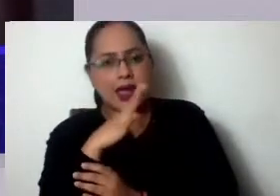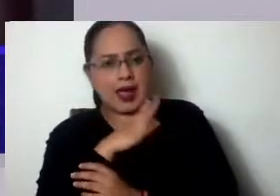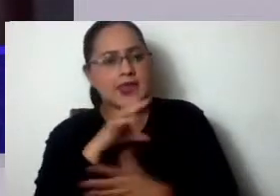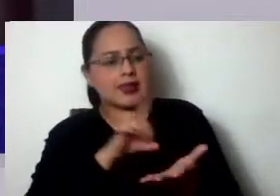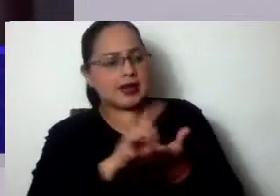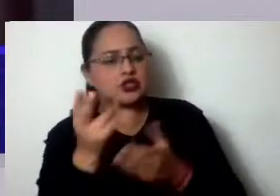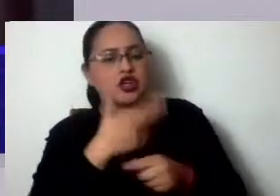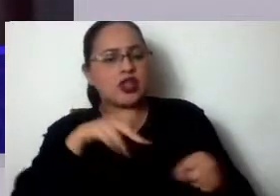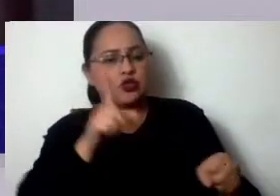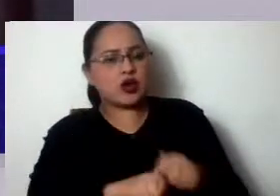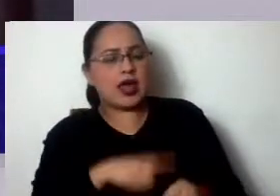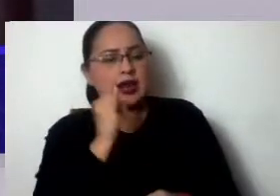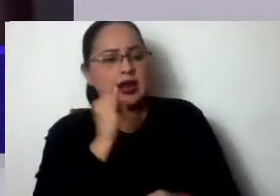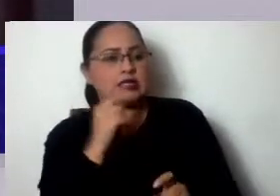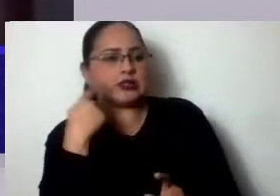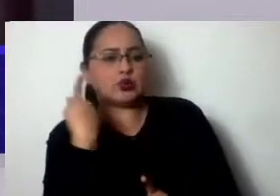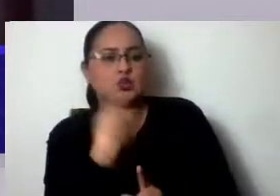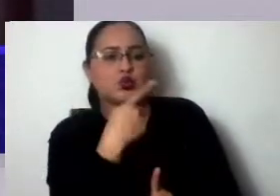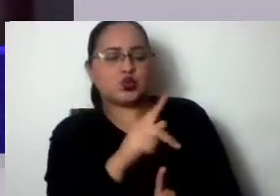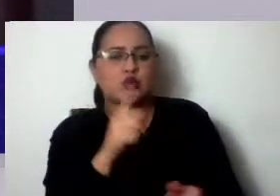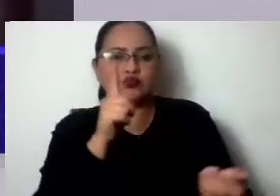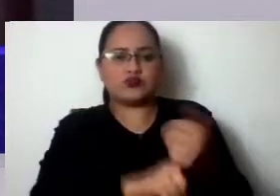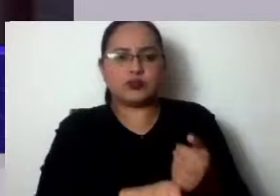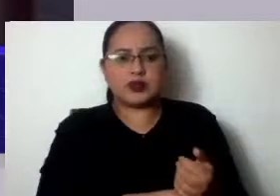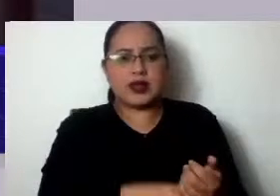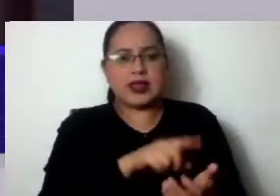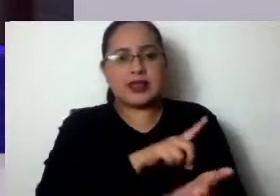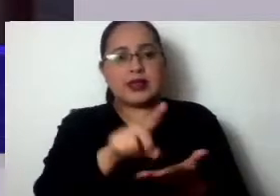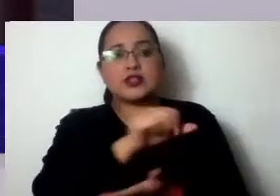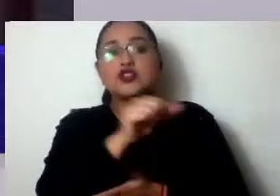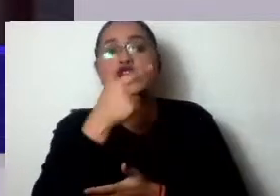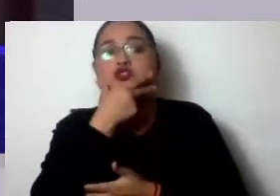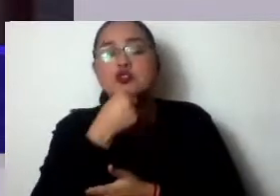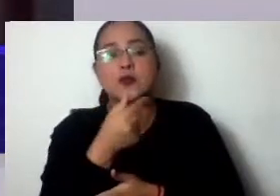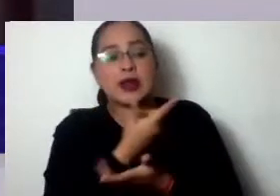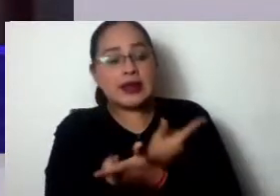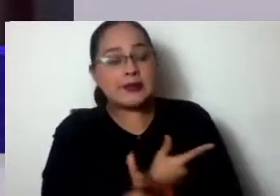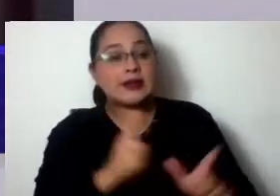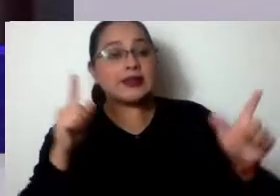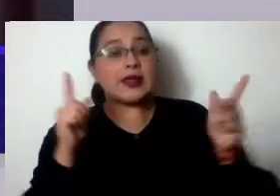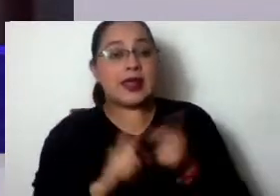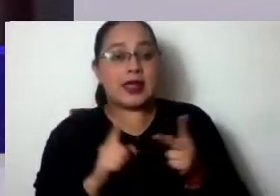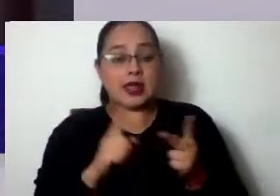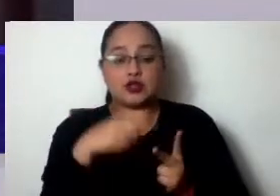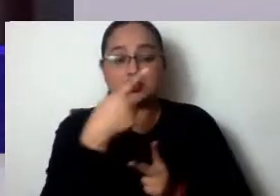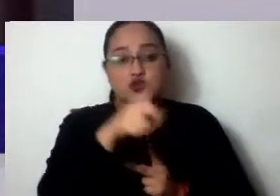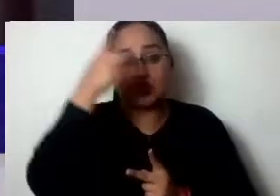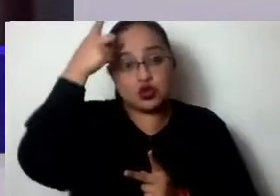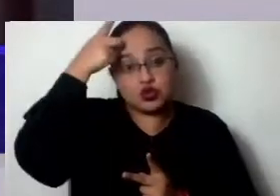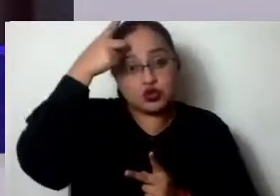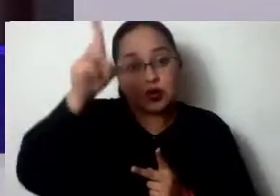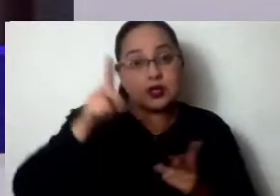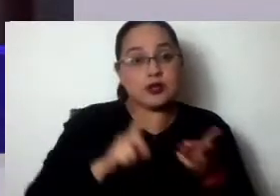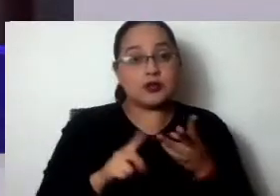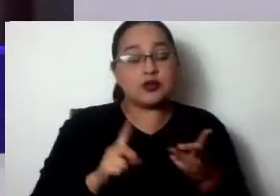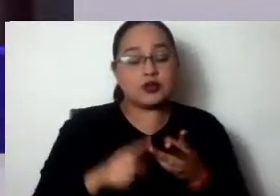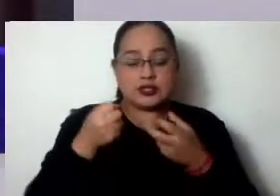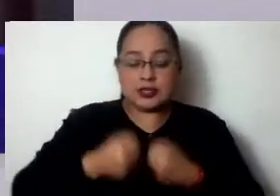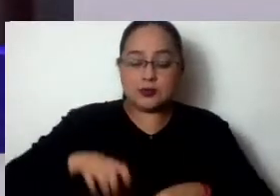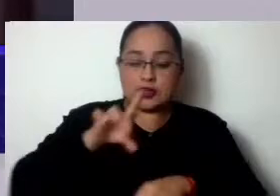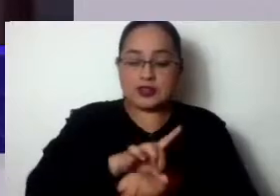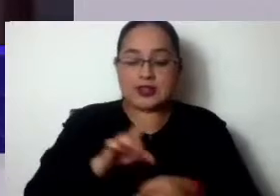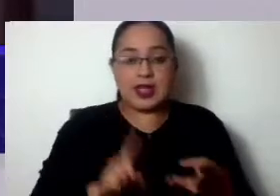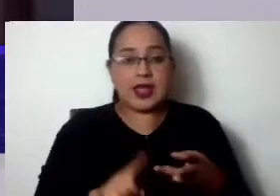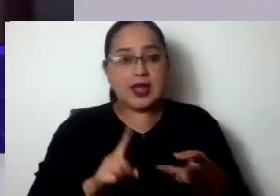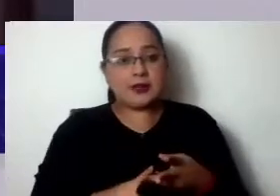e imprescriptibles derechos del hombre la libertad la propiedad la seguridad y la